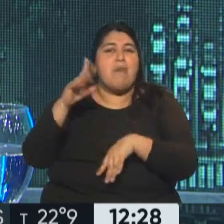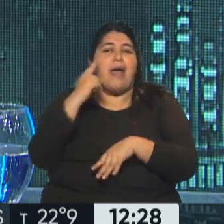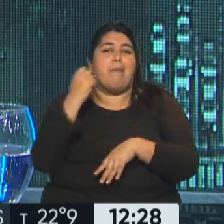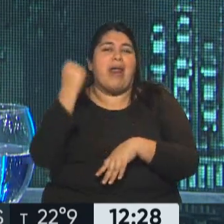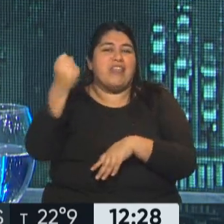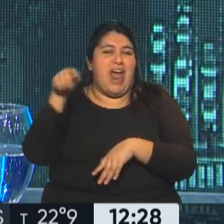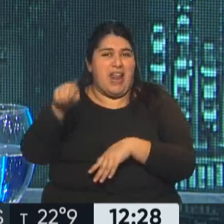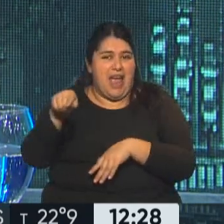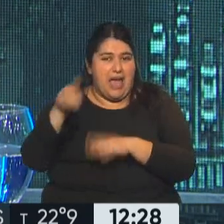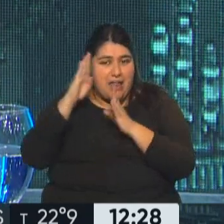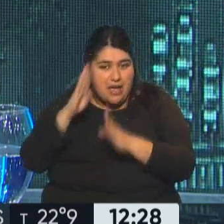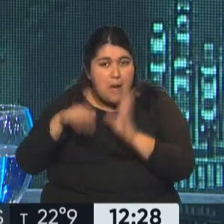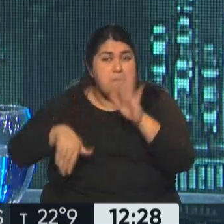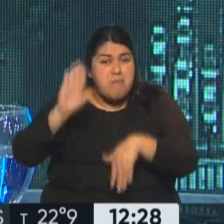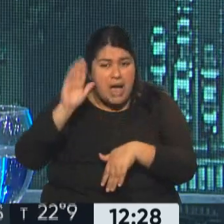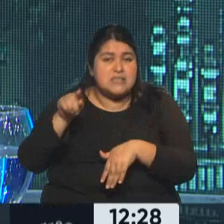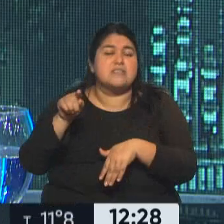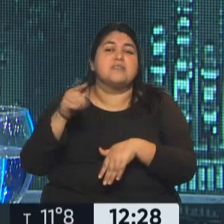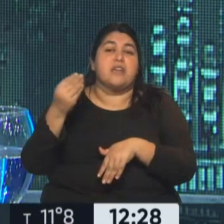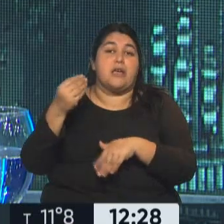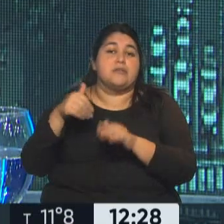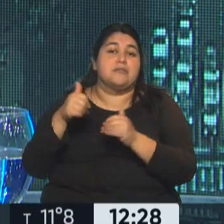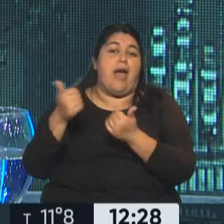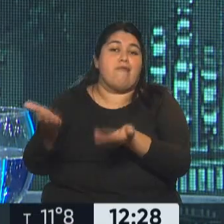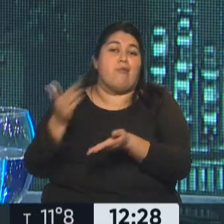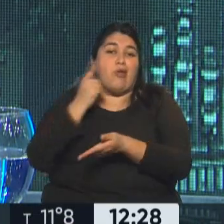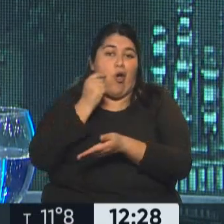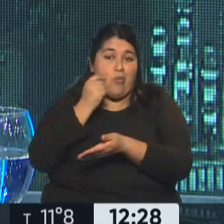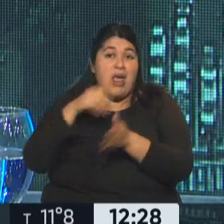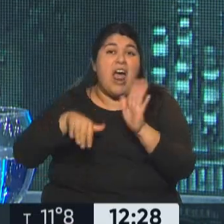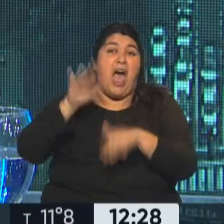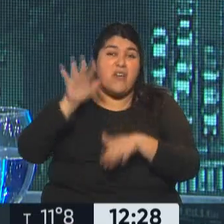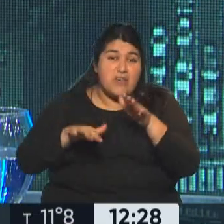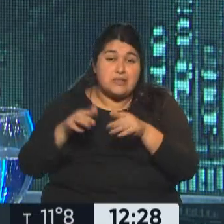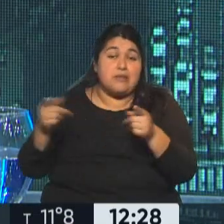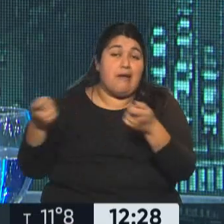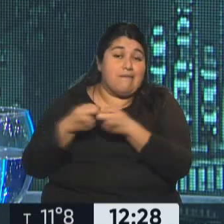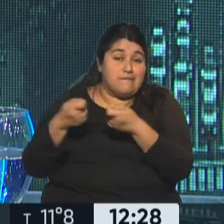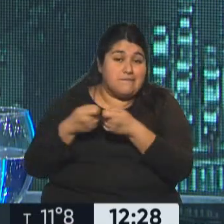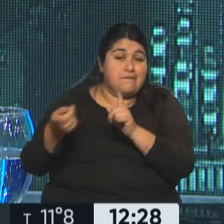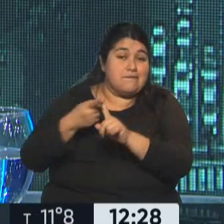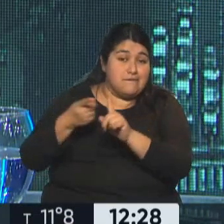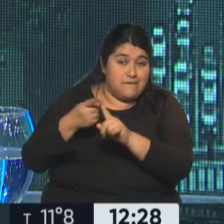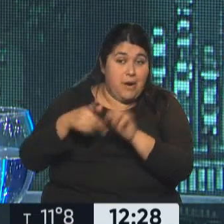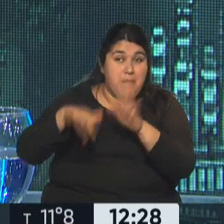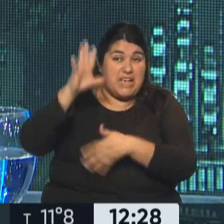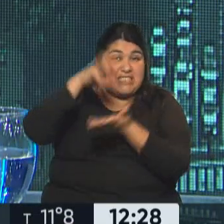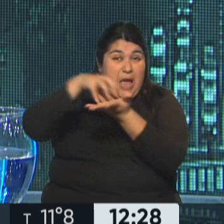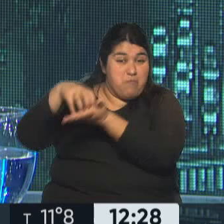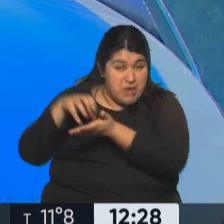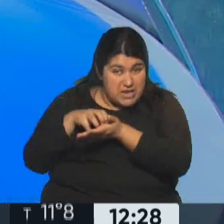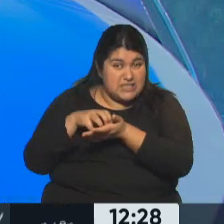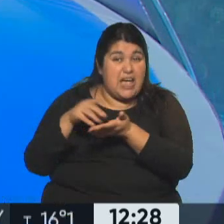ofertan en general a la cofradía de varones, y muchas veces hay complicidad de las propias patronales, de los